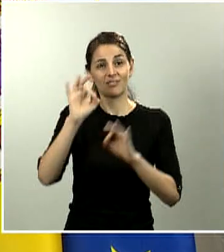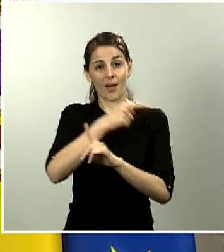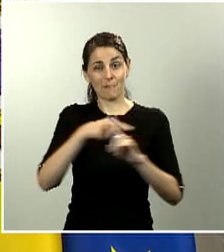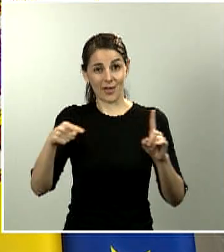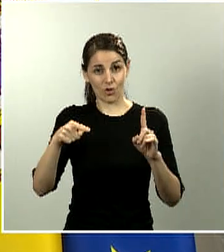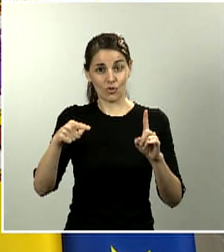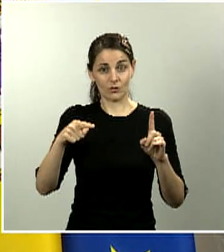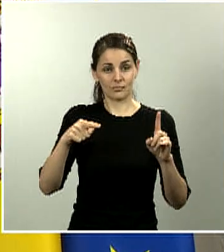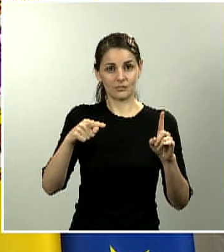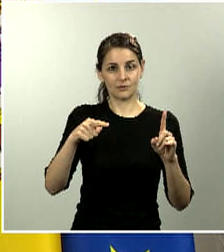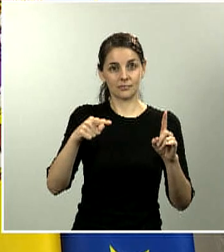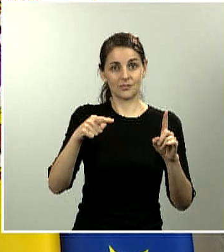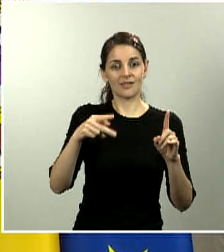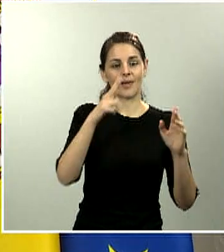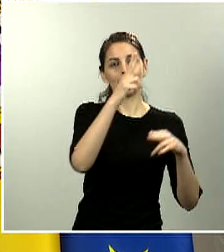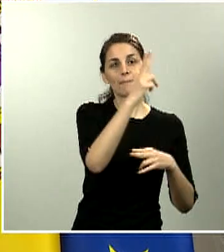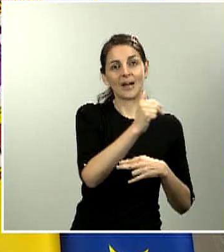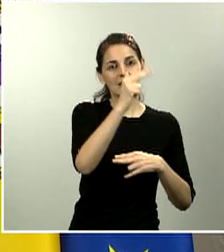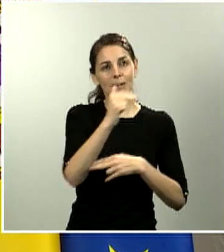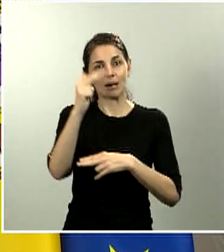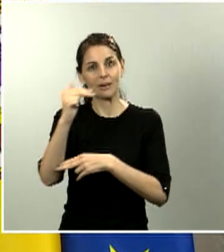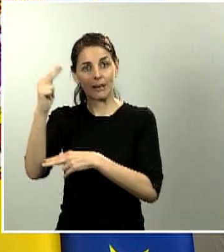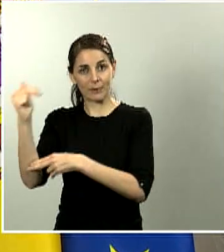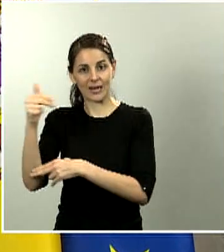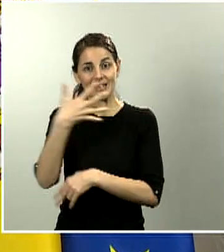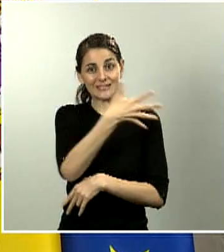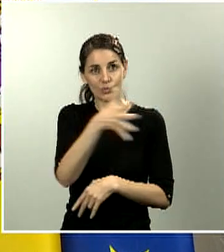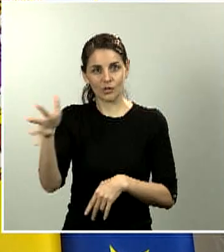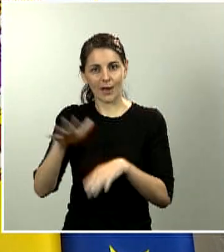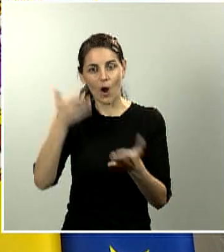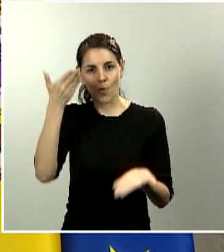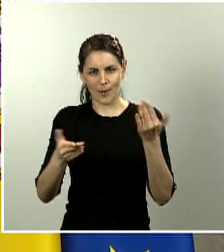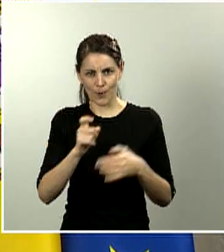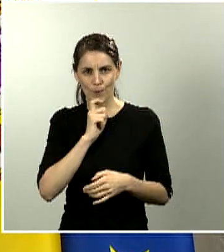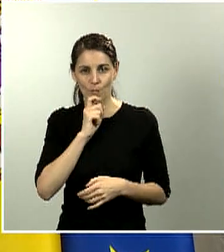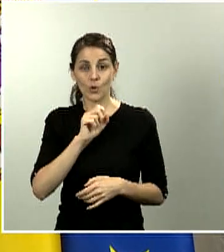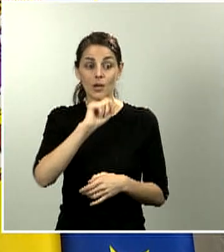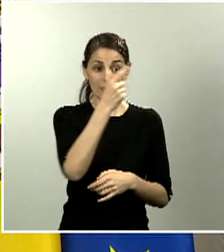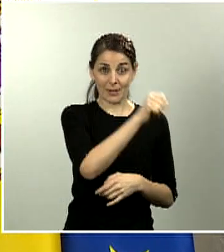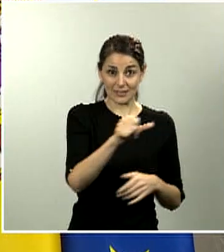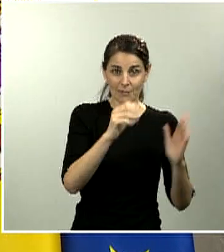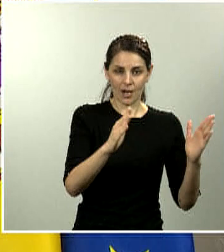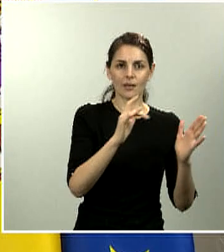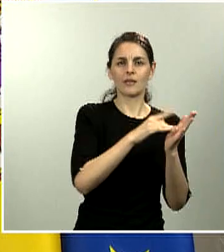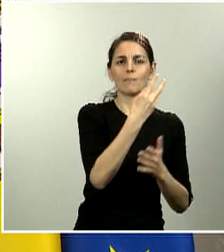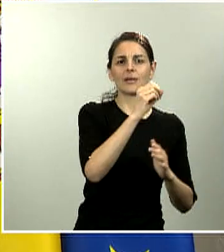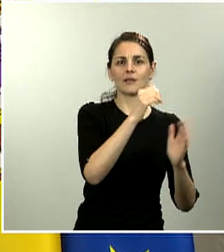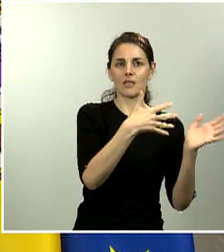5 semanas que llevamos con medidas tan extraordinarias. La primera semana, la que empezó el 20 de marzo, el incremento